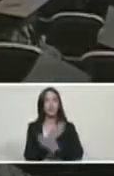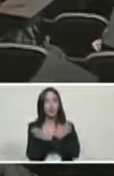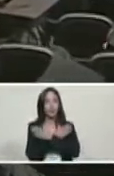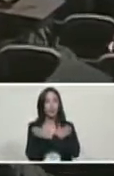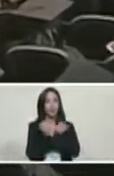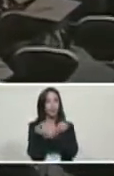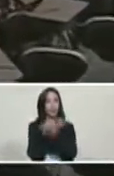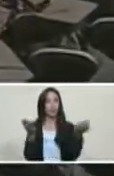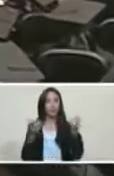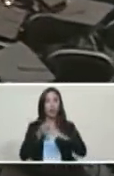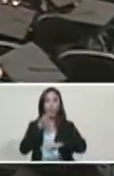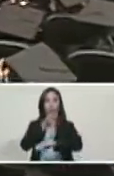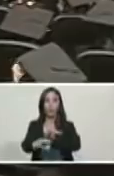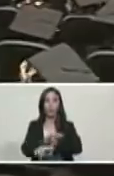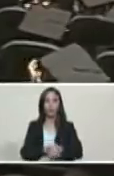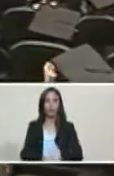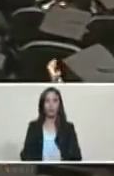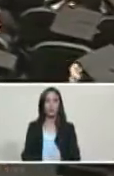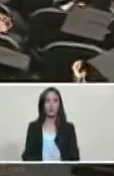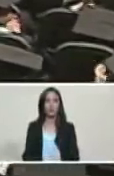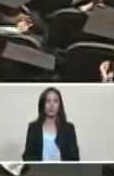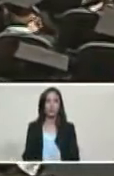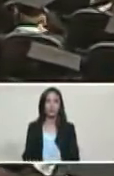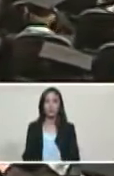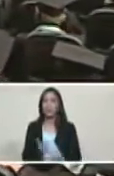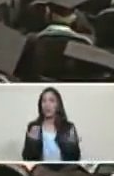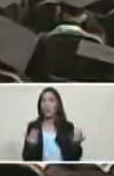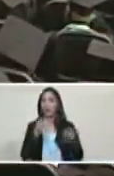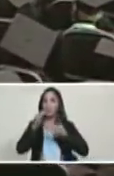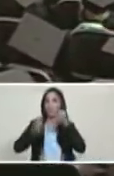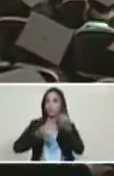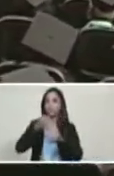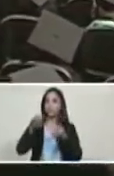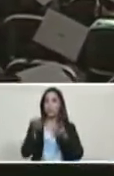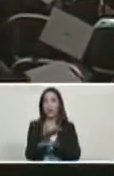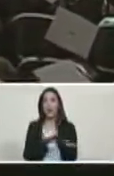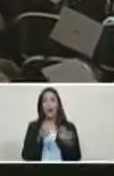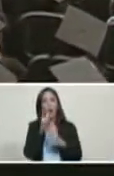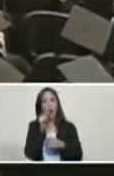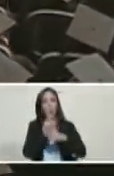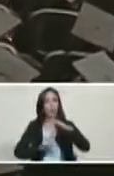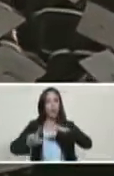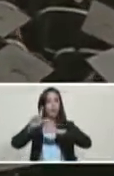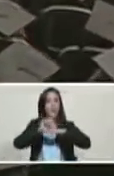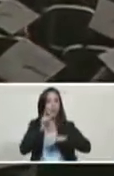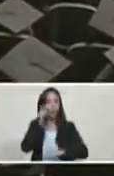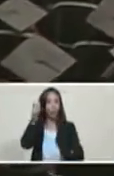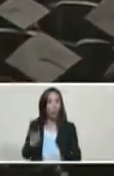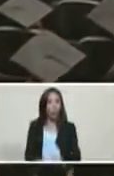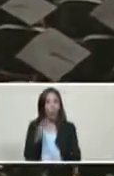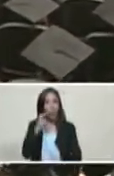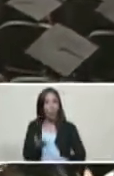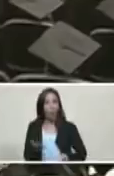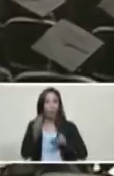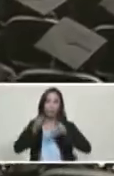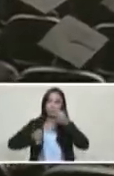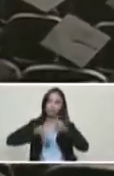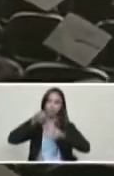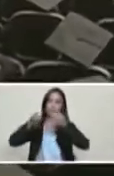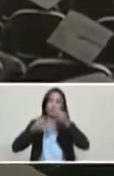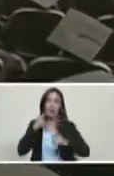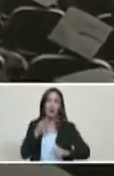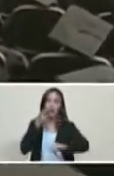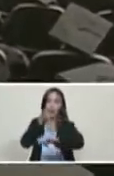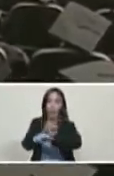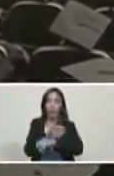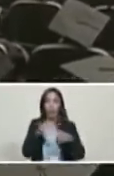Felicitaciones a los graduandos. A continuación, palabras del ciudadano licenciado Ender Isaías Martínez Pérez, graduando